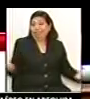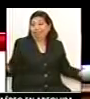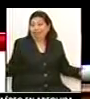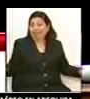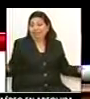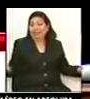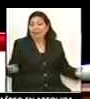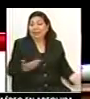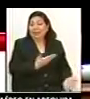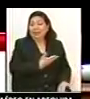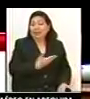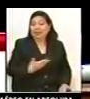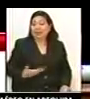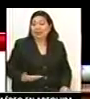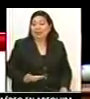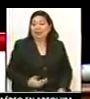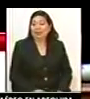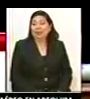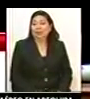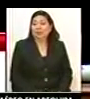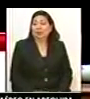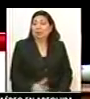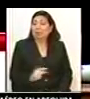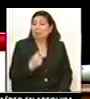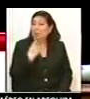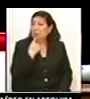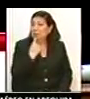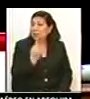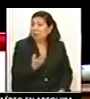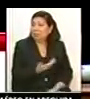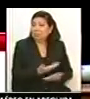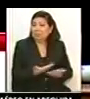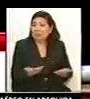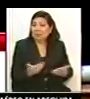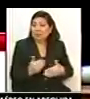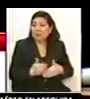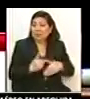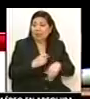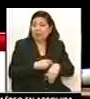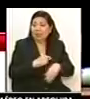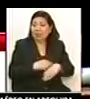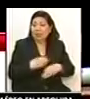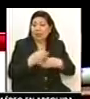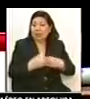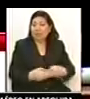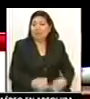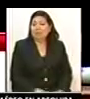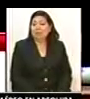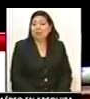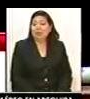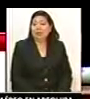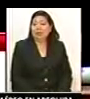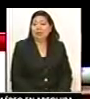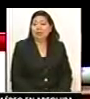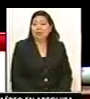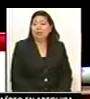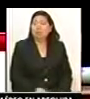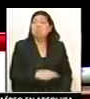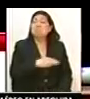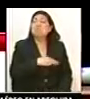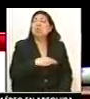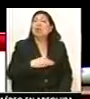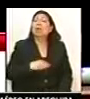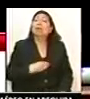el Ejecutivo no se había pronunciado sobre los plazos que se le cumplen. ¿Qué pasa con el